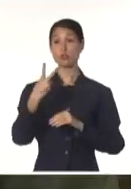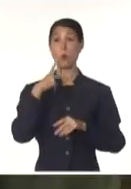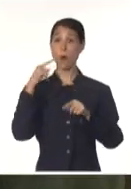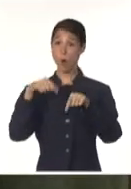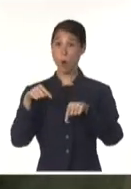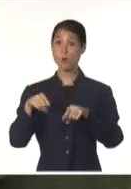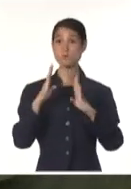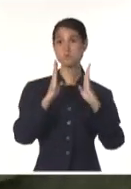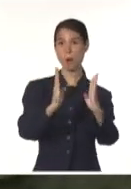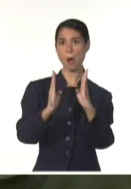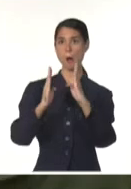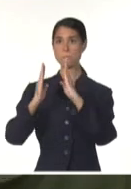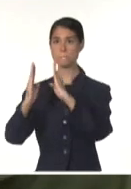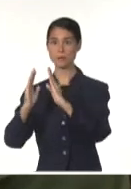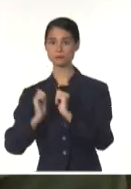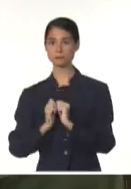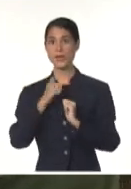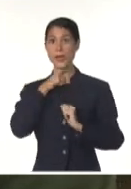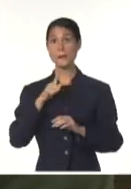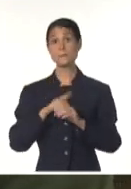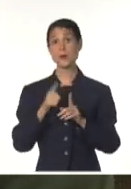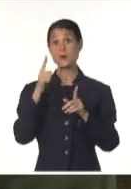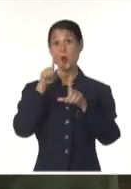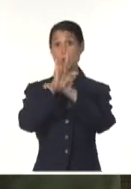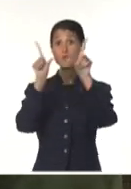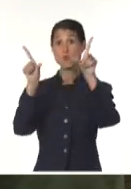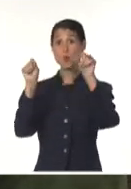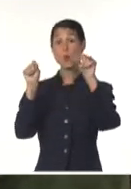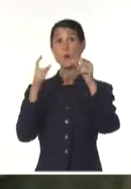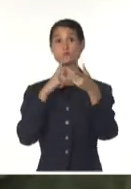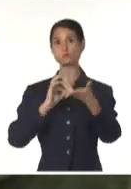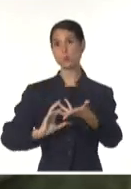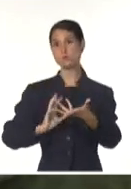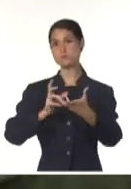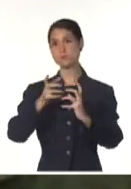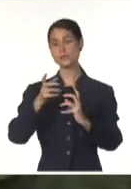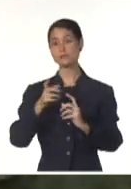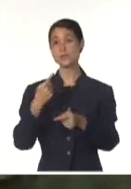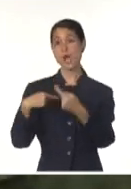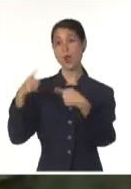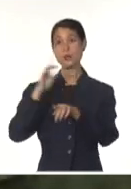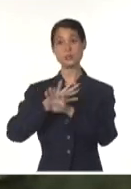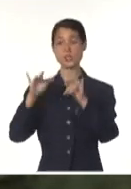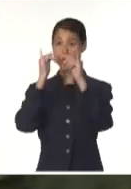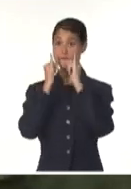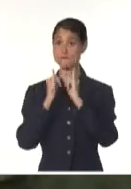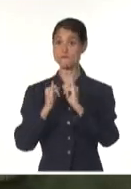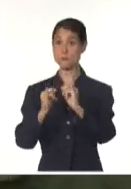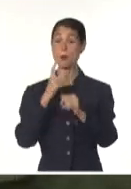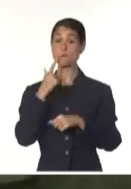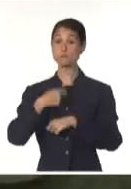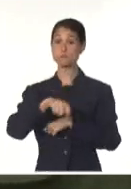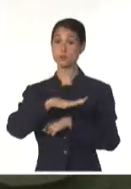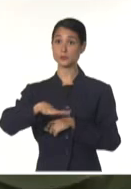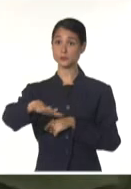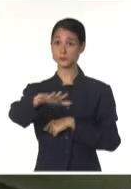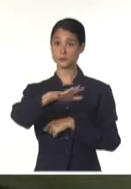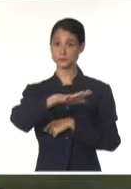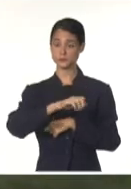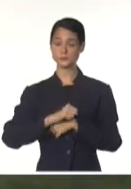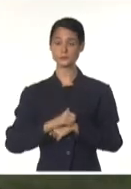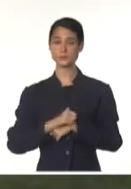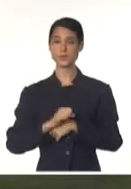a la situación excepcional que vive nuestro país, que como explicamos ayer a nuestra población, se basa en dos eventos